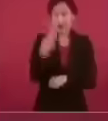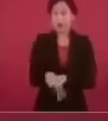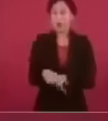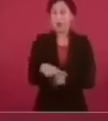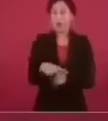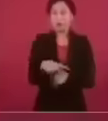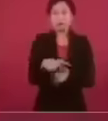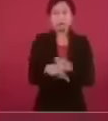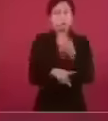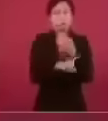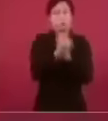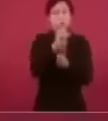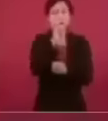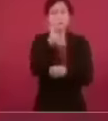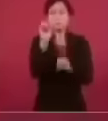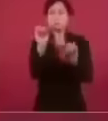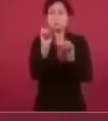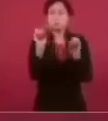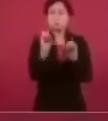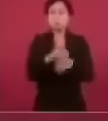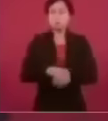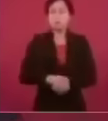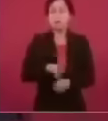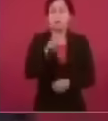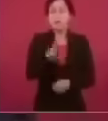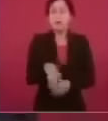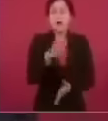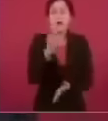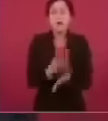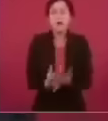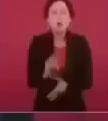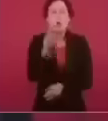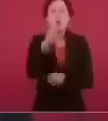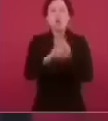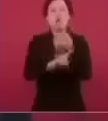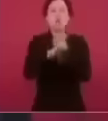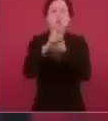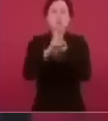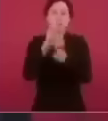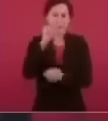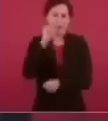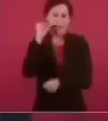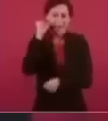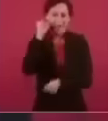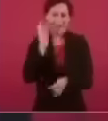El único problema, incluso lo planteamos ayer, es lo de